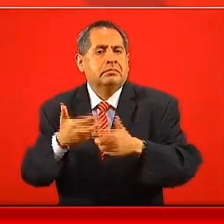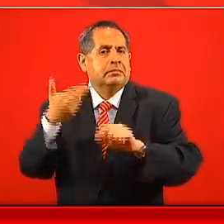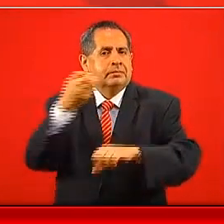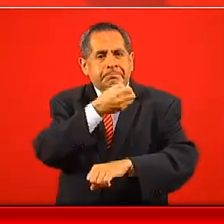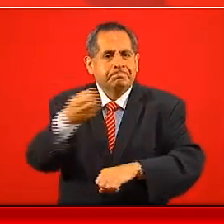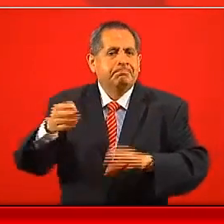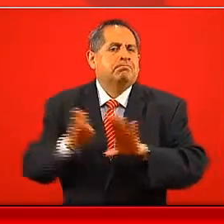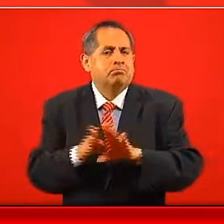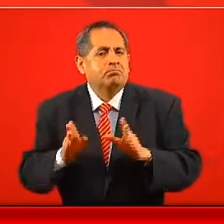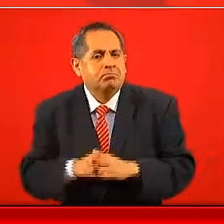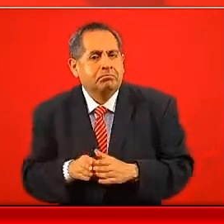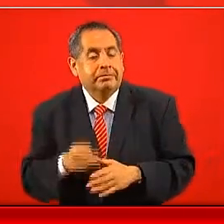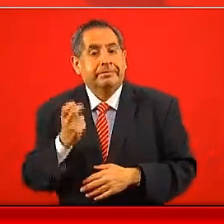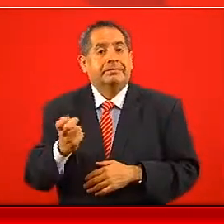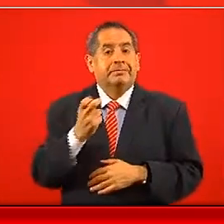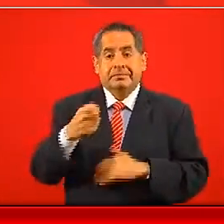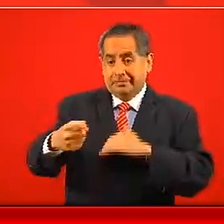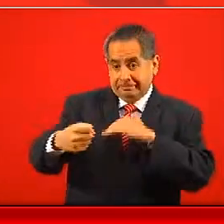es